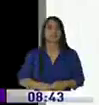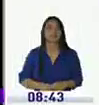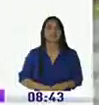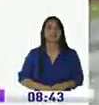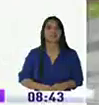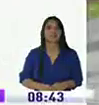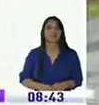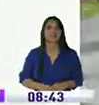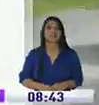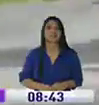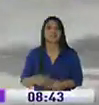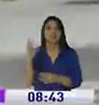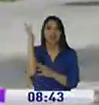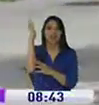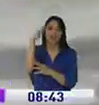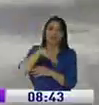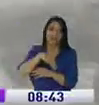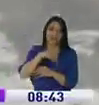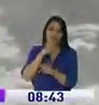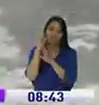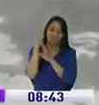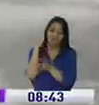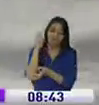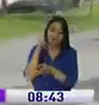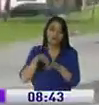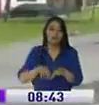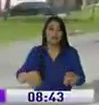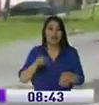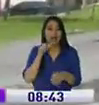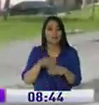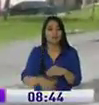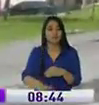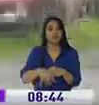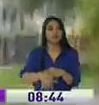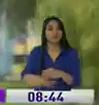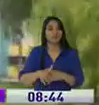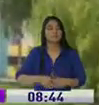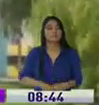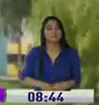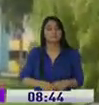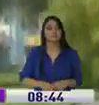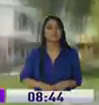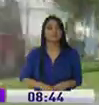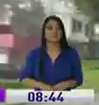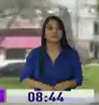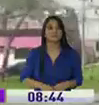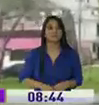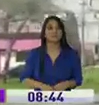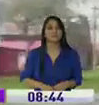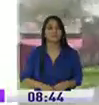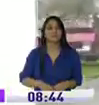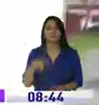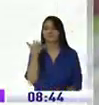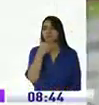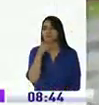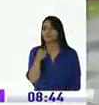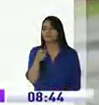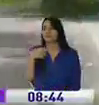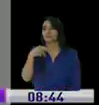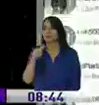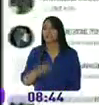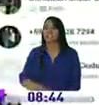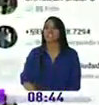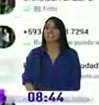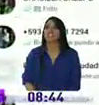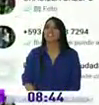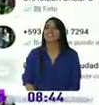agua, okay. Y una rama caída grande. Fuga de agua y rama caída. Medio árbol se ha caído. Oye, me he hecho reír, Panchana. Un